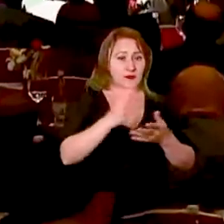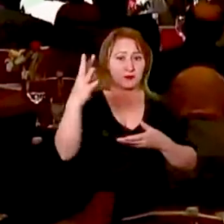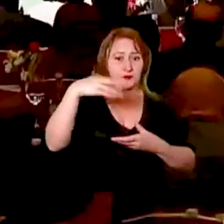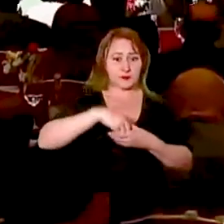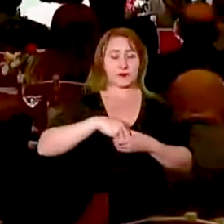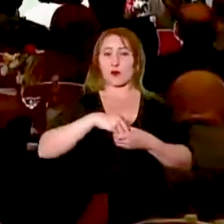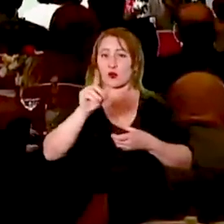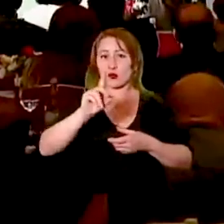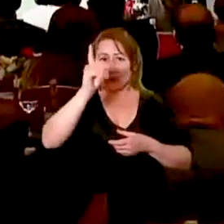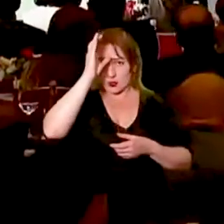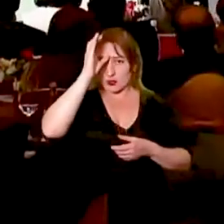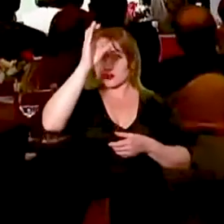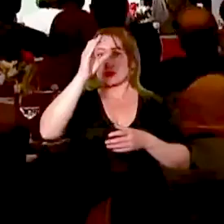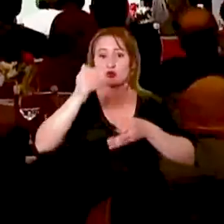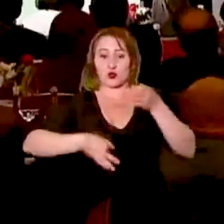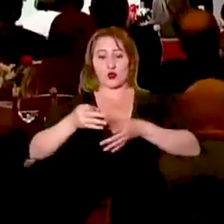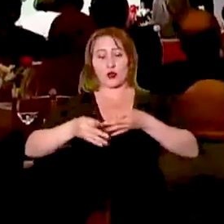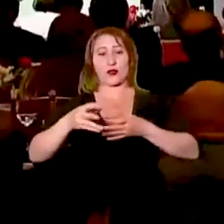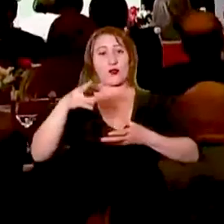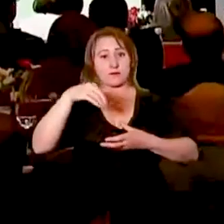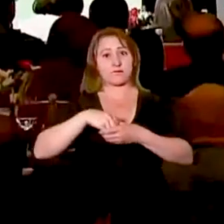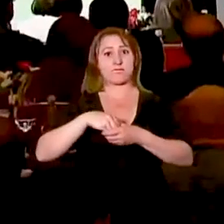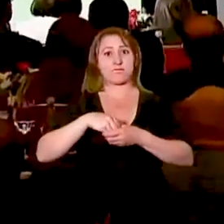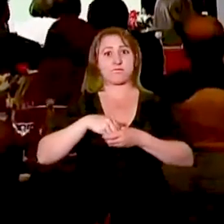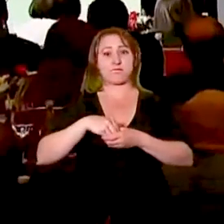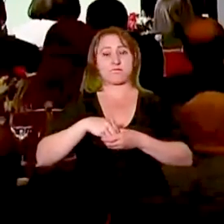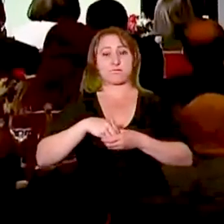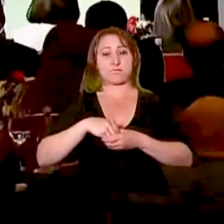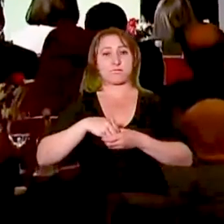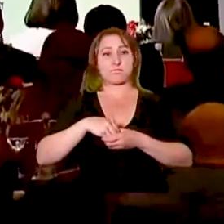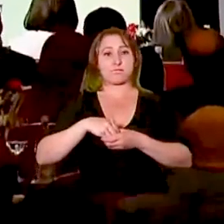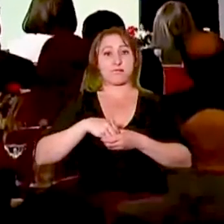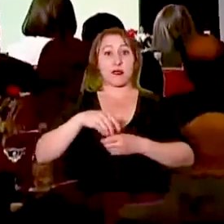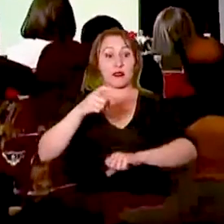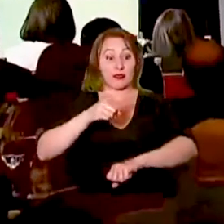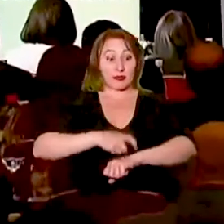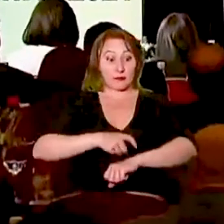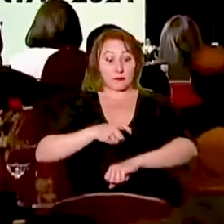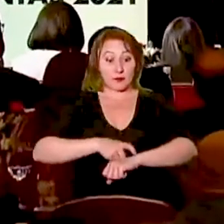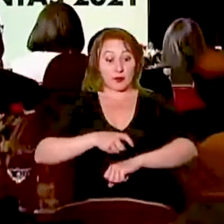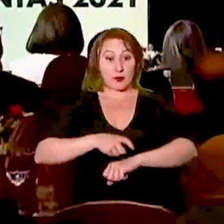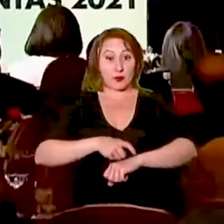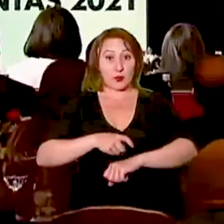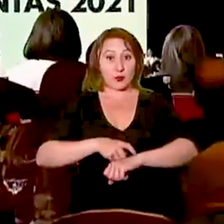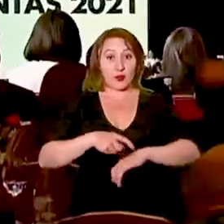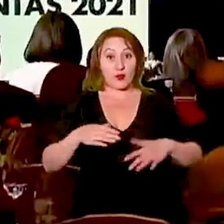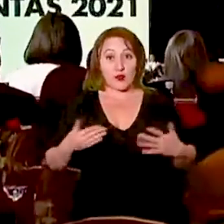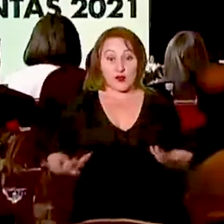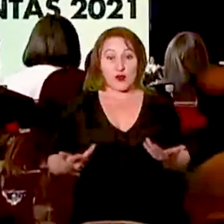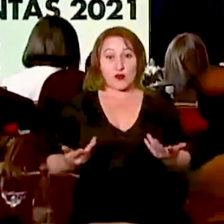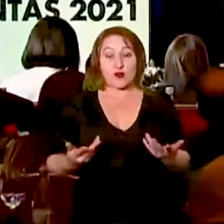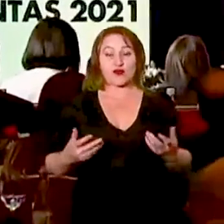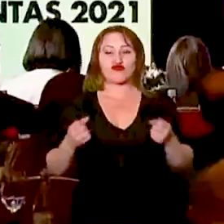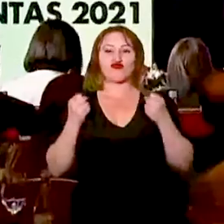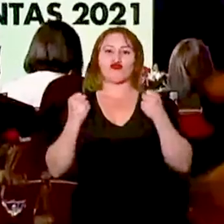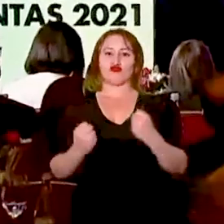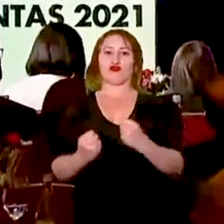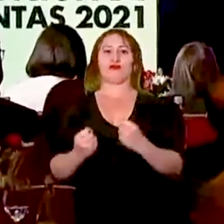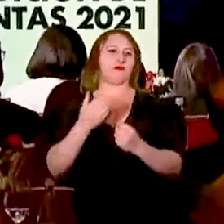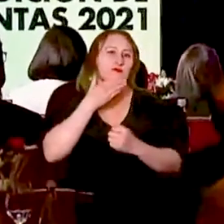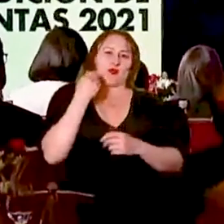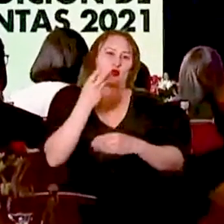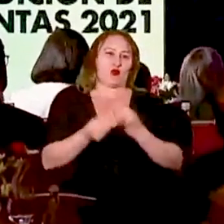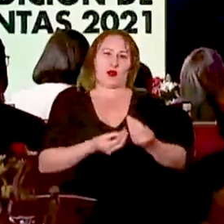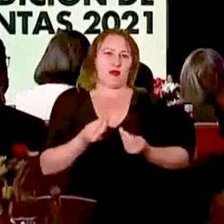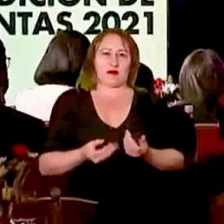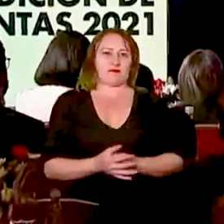con sus conceptos jurídicos completamente. Y si no dan con tiempo para hacerlos jurídicamente sólidos, mejor no los